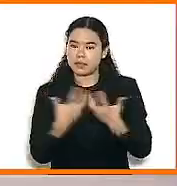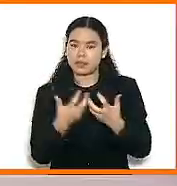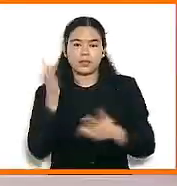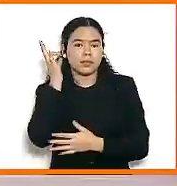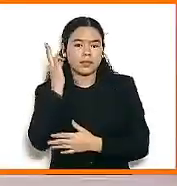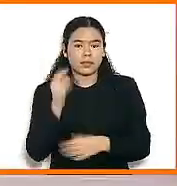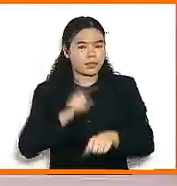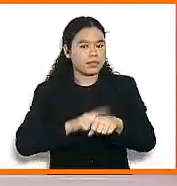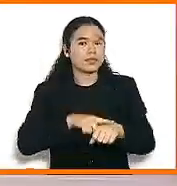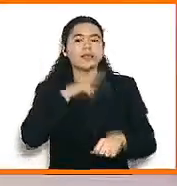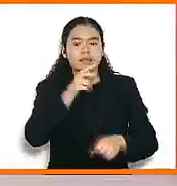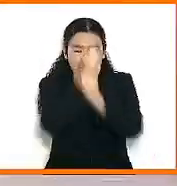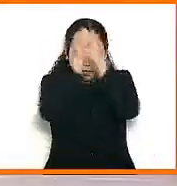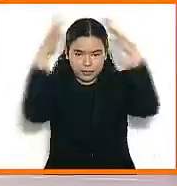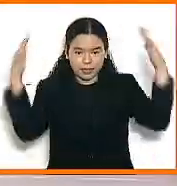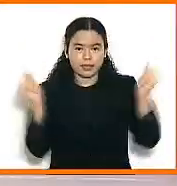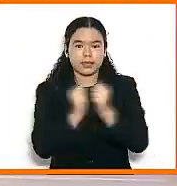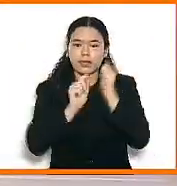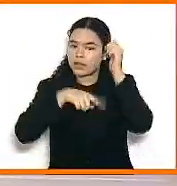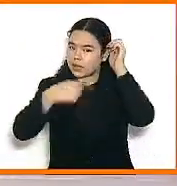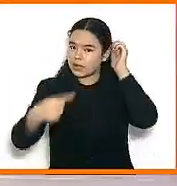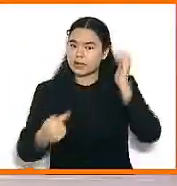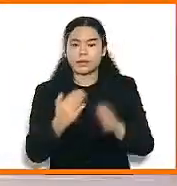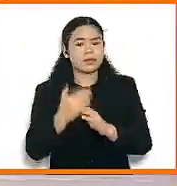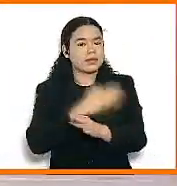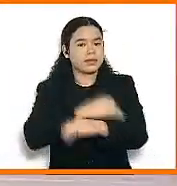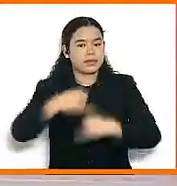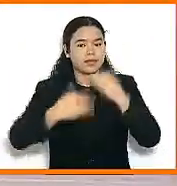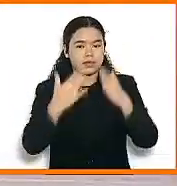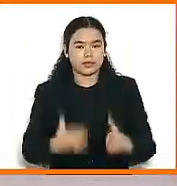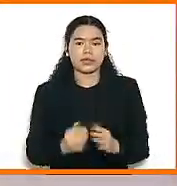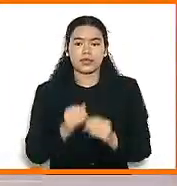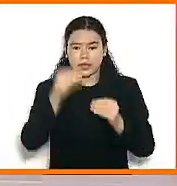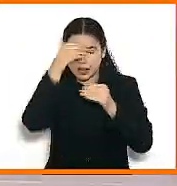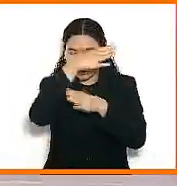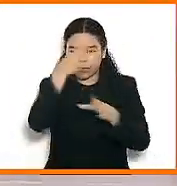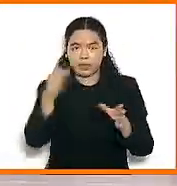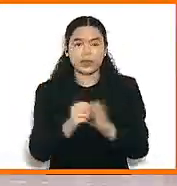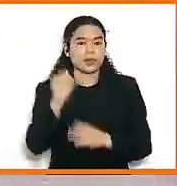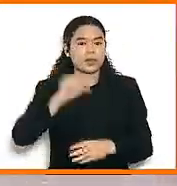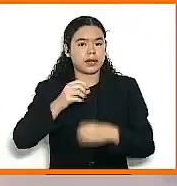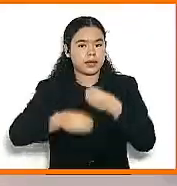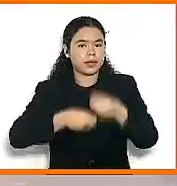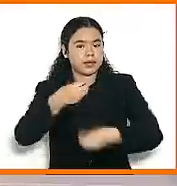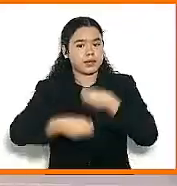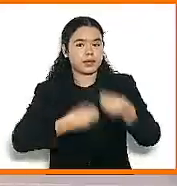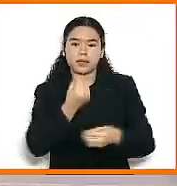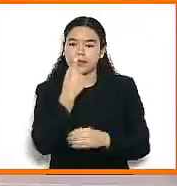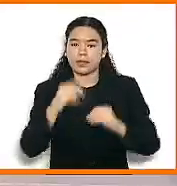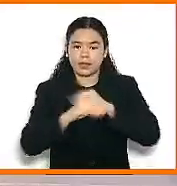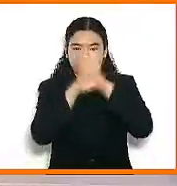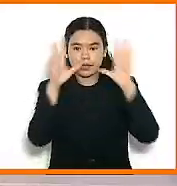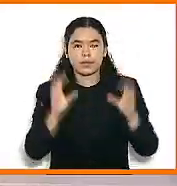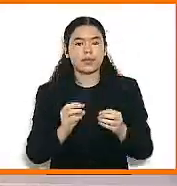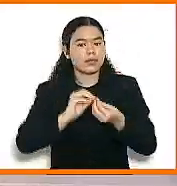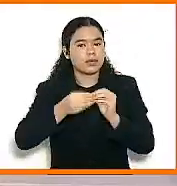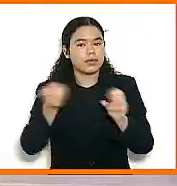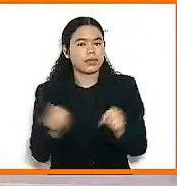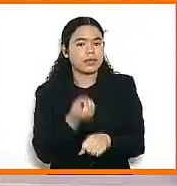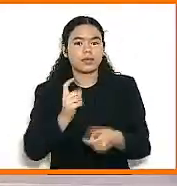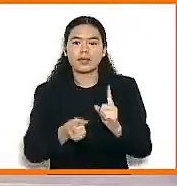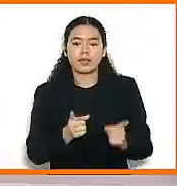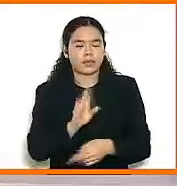de tus sueños una realidad junto a Diaria. Pero antes, querido jugador, qué placer informarte que en nuestro sorteo de las 11 de la mañana resultó favorecido el